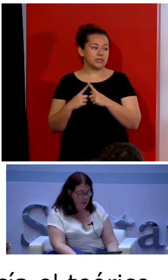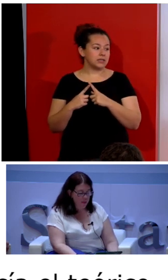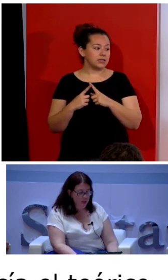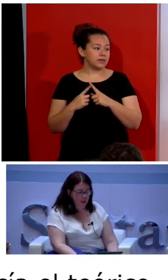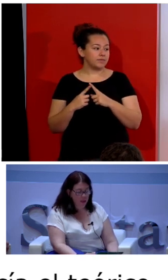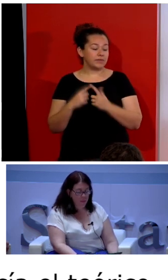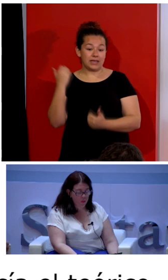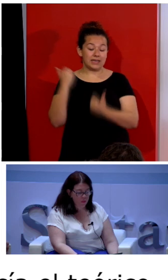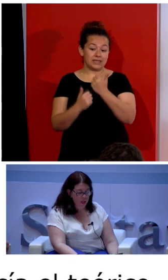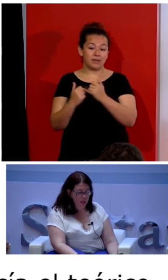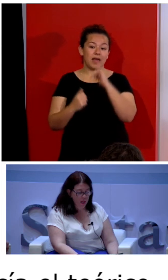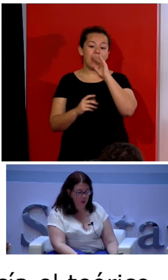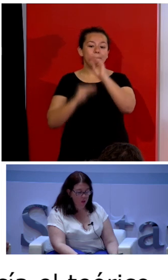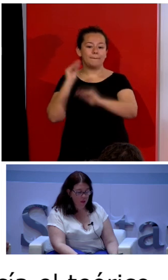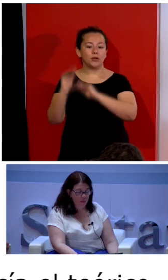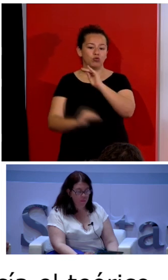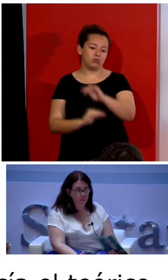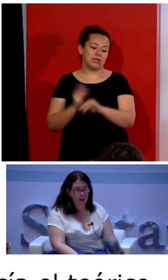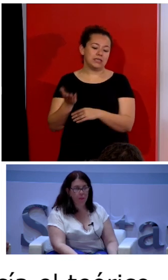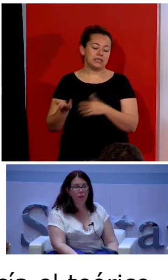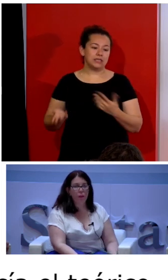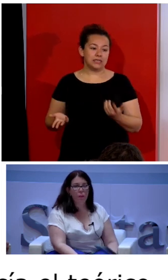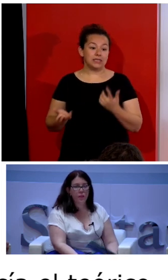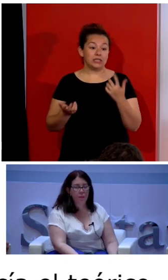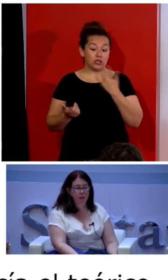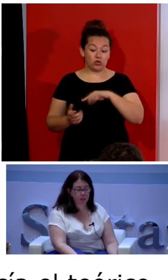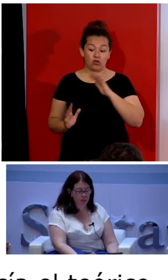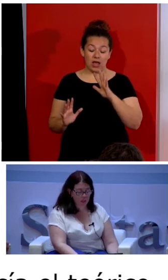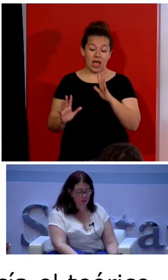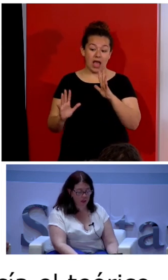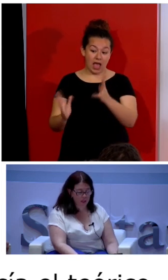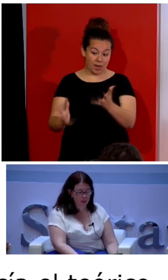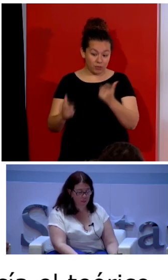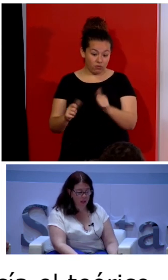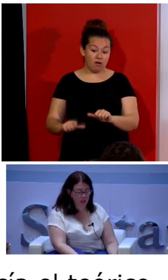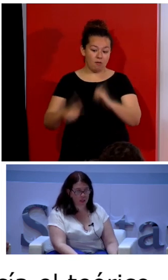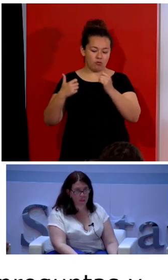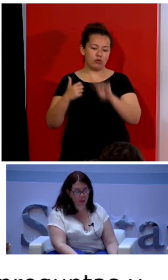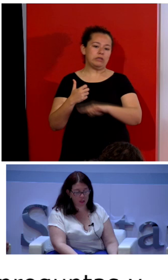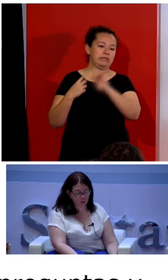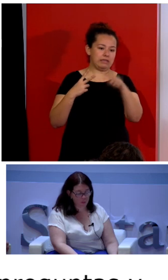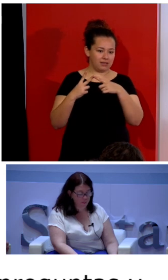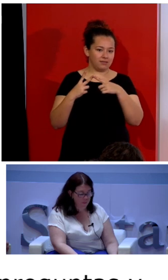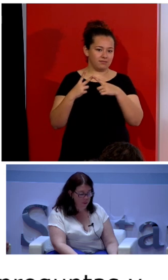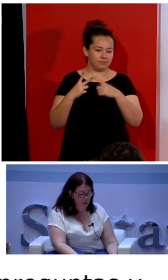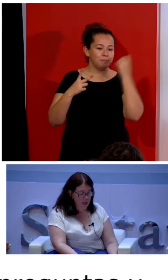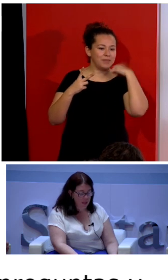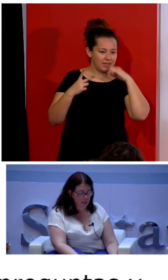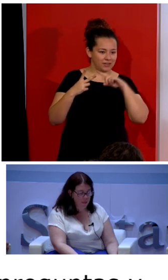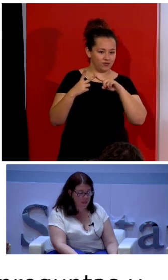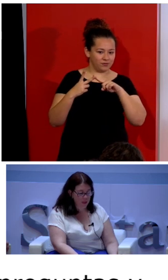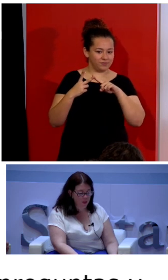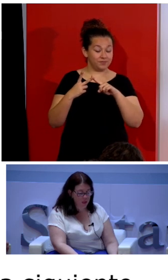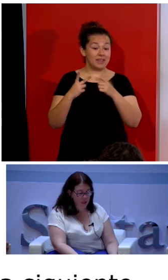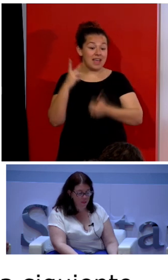El examen tenía 10 preguntas y lo que aprobábamos pasamos a la siguiente fase, al examen práctico. El